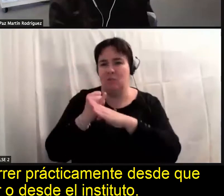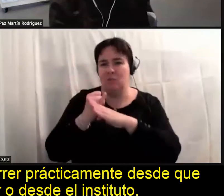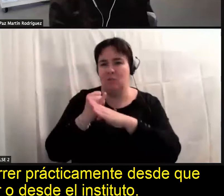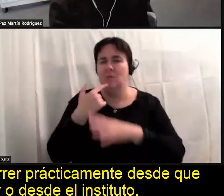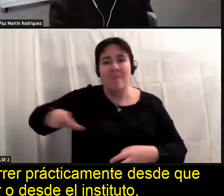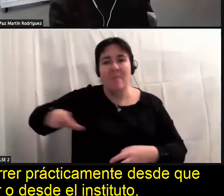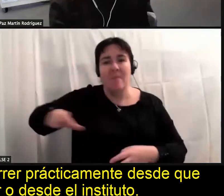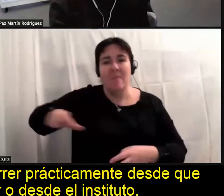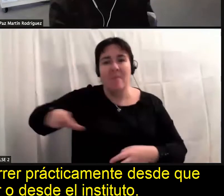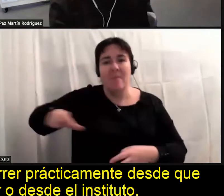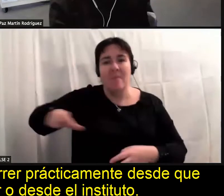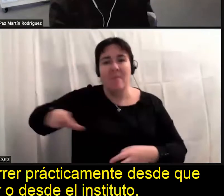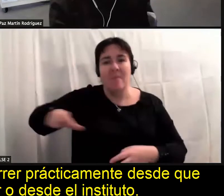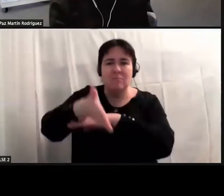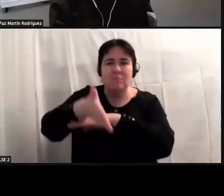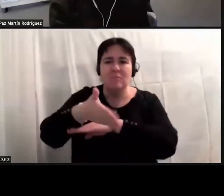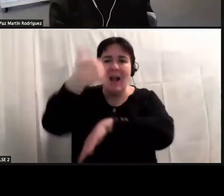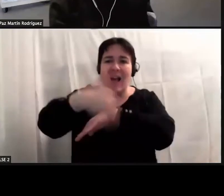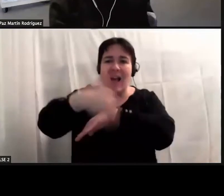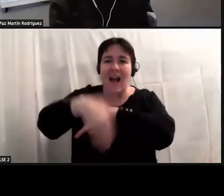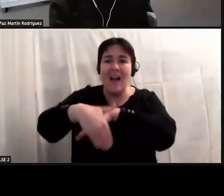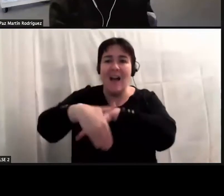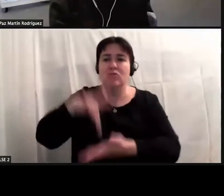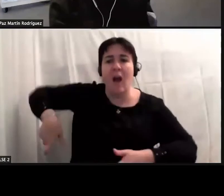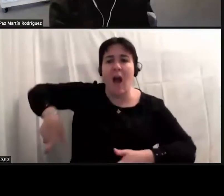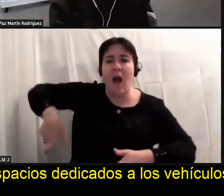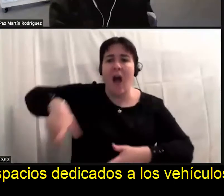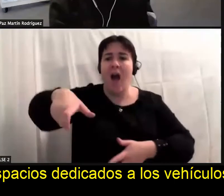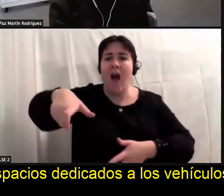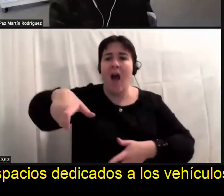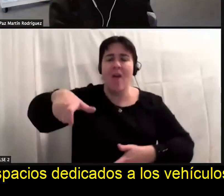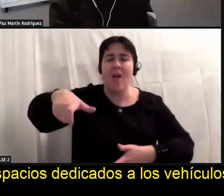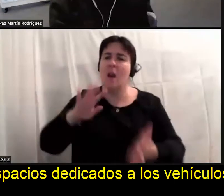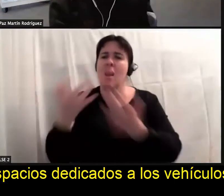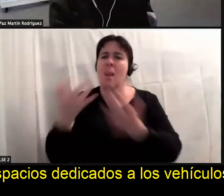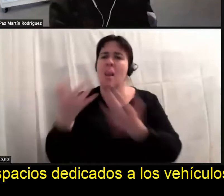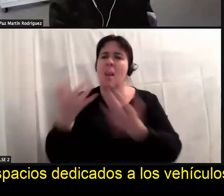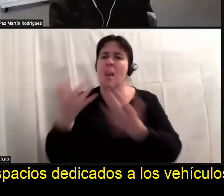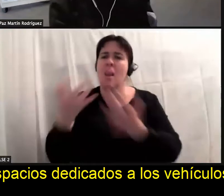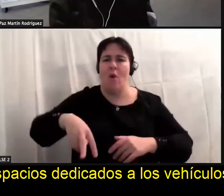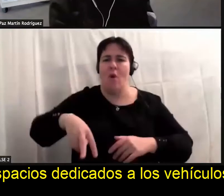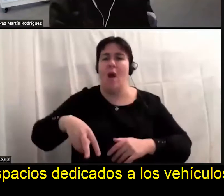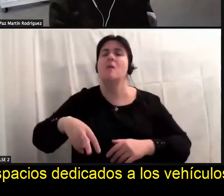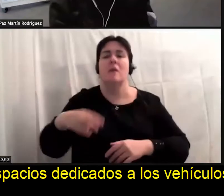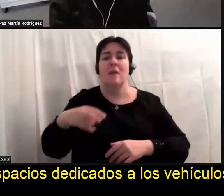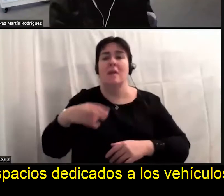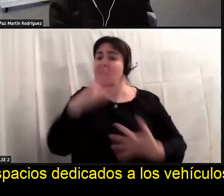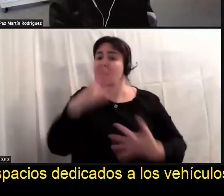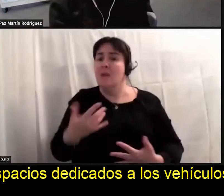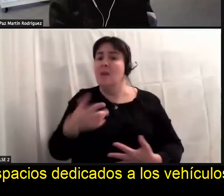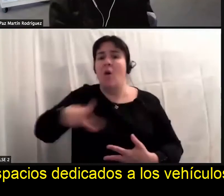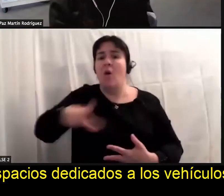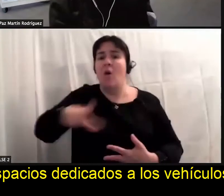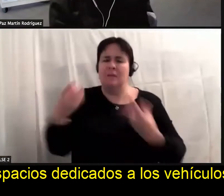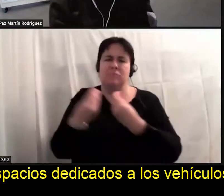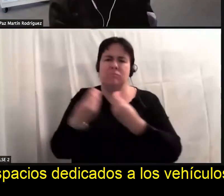los que jamás he visto a gente por las aceras y estaban llenas de gente andando, ¿no? Pero eran las aceras, pero era también la calzada, ¿no?